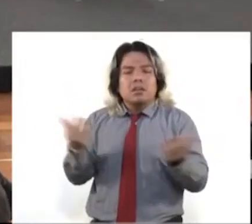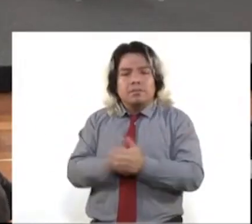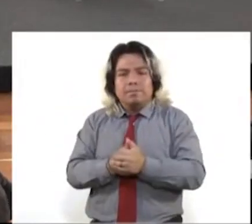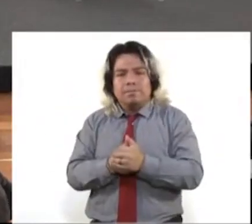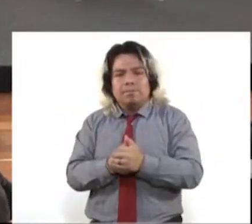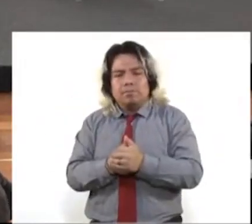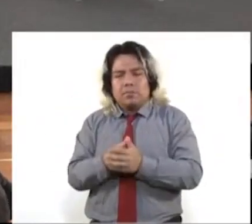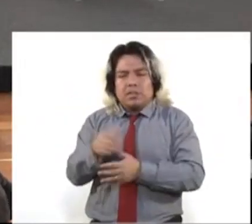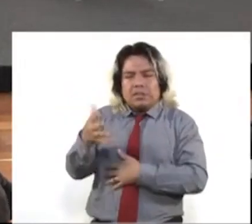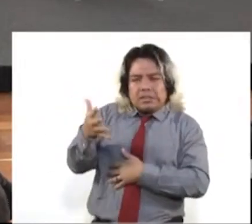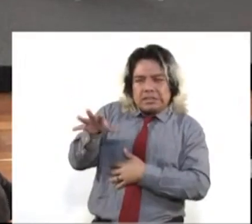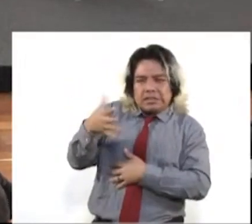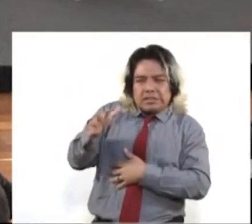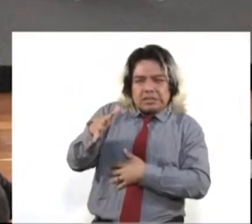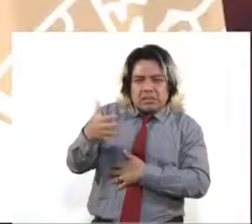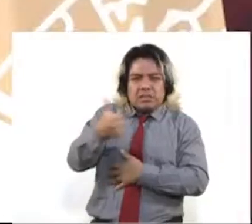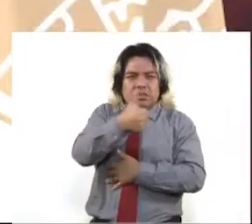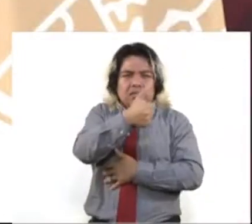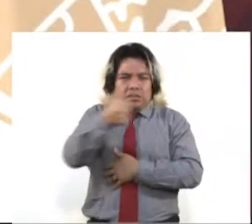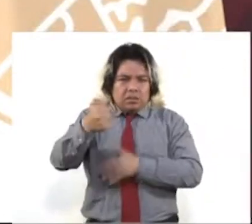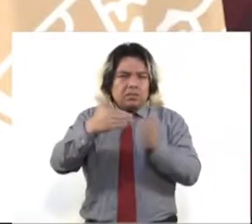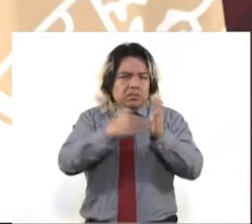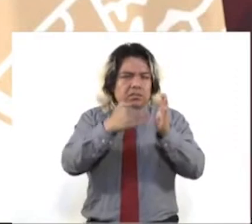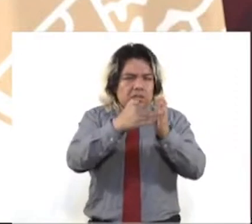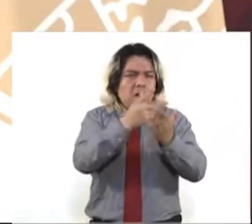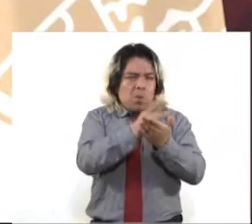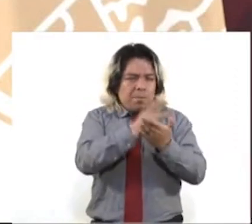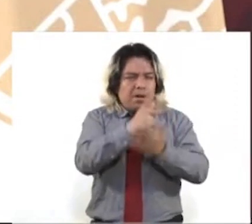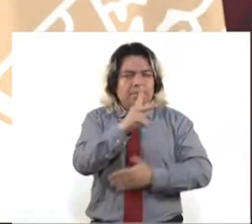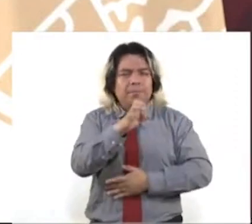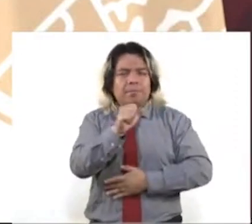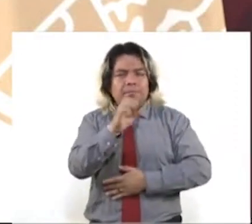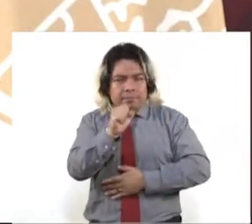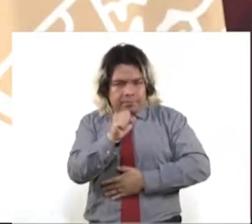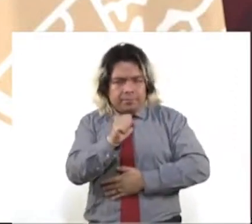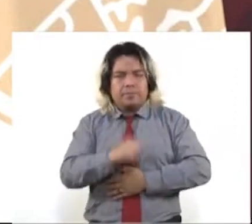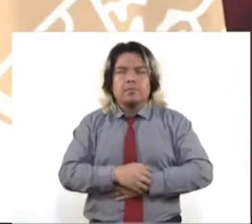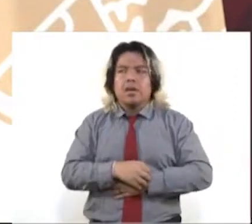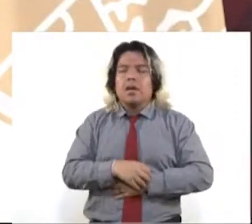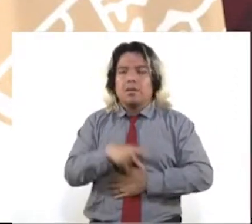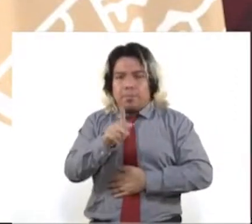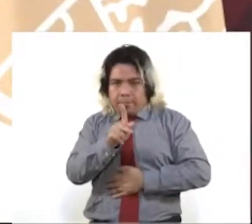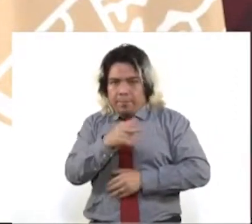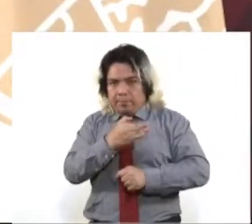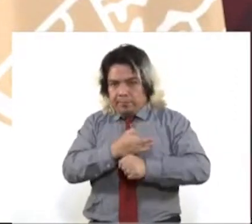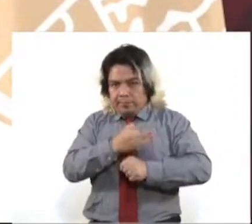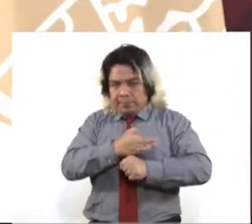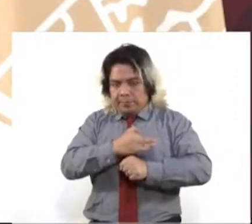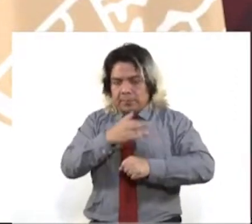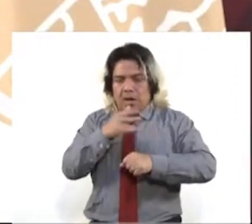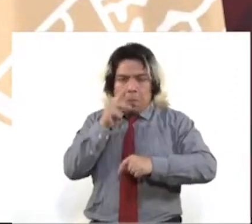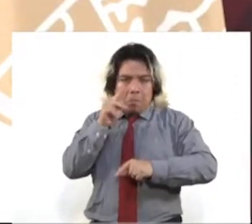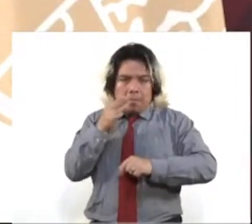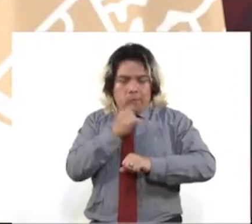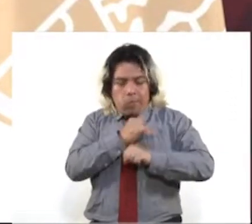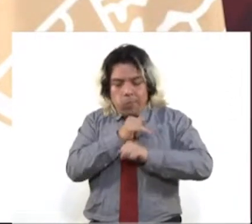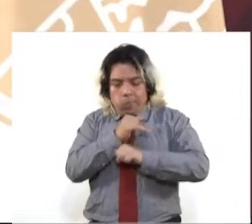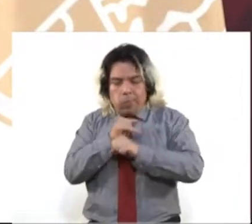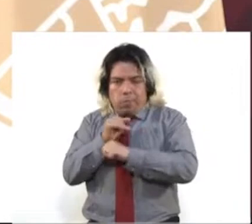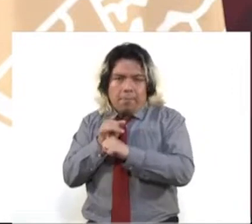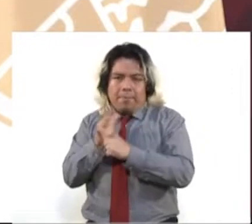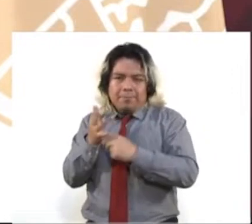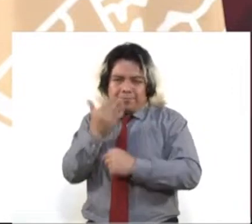Está estimado el monto en alrededor de 600 millones de pesos. De todas maneras, está haciendo, porque hay un